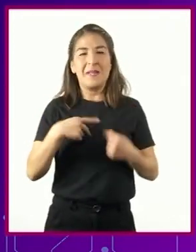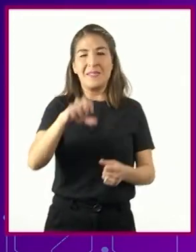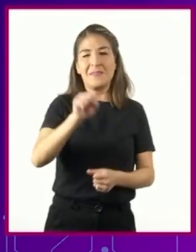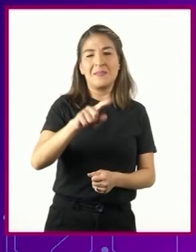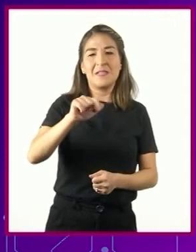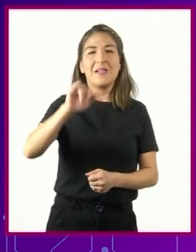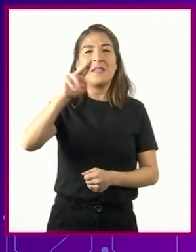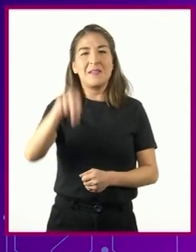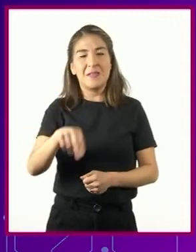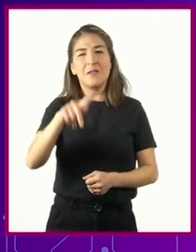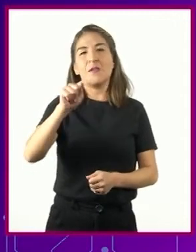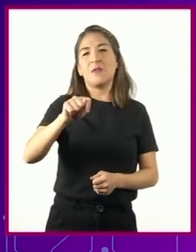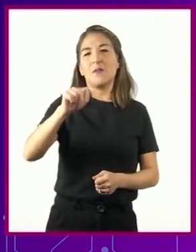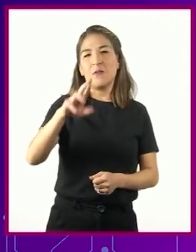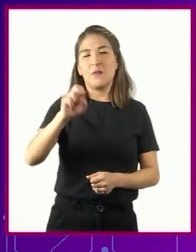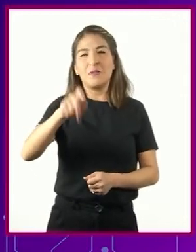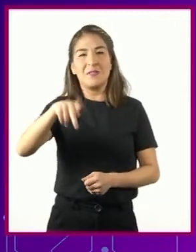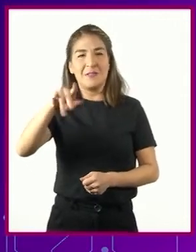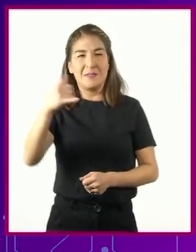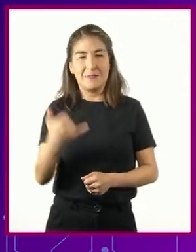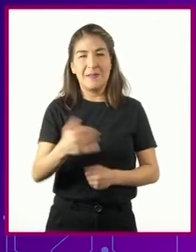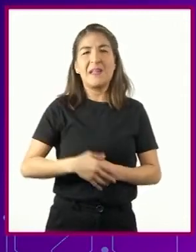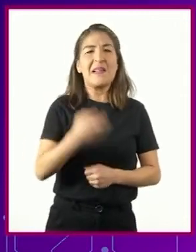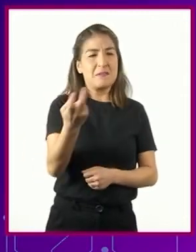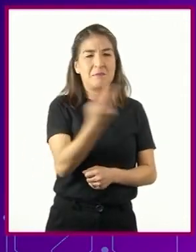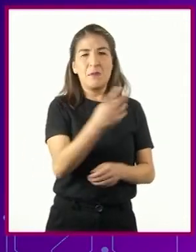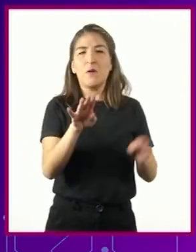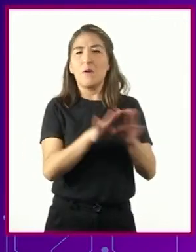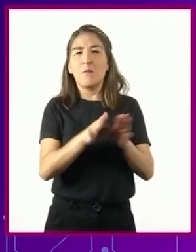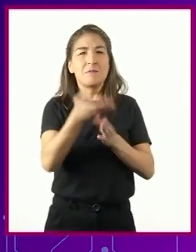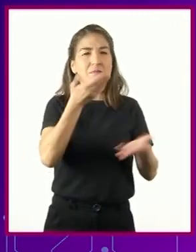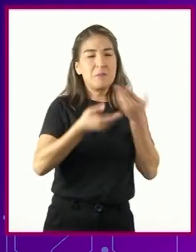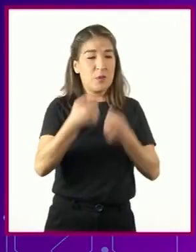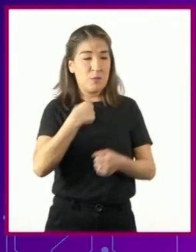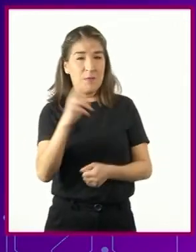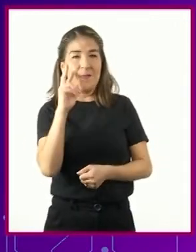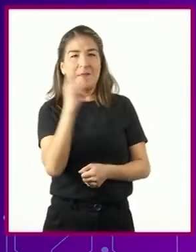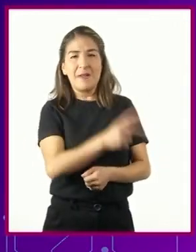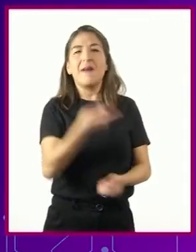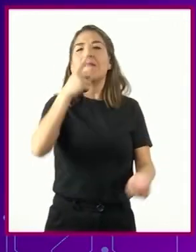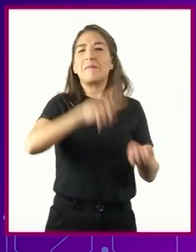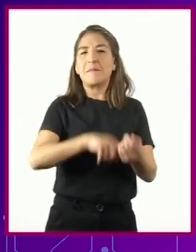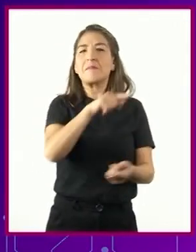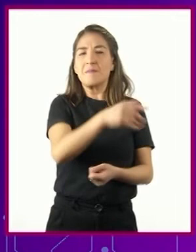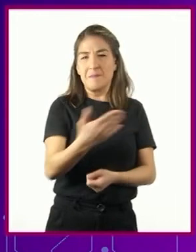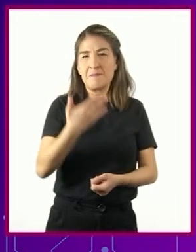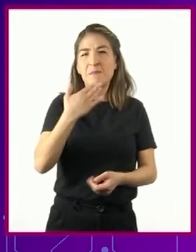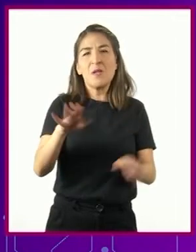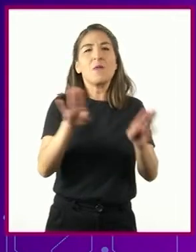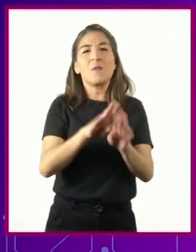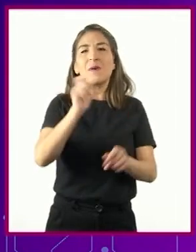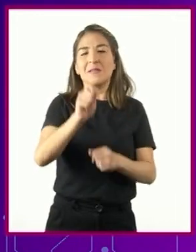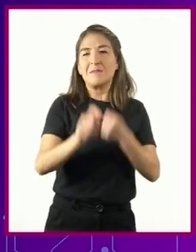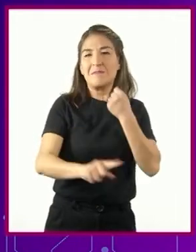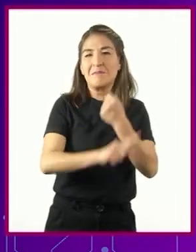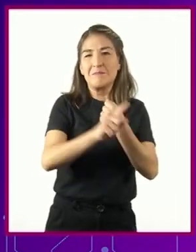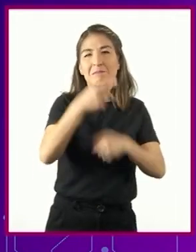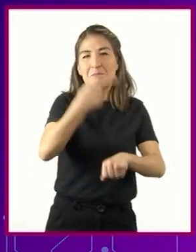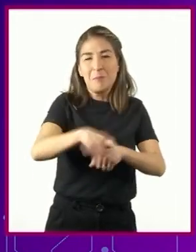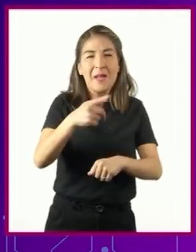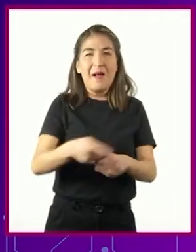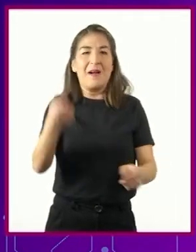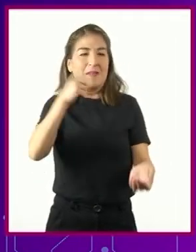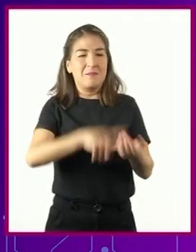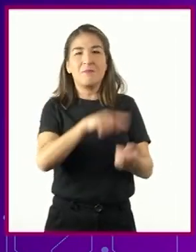y Trotsky. Las relaciones entre ellos, a mi modo de ver, entrañan más de la mitad del peligro de esa escisión que